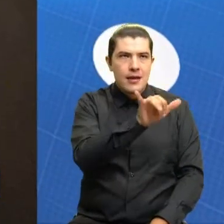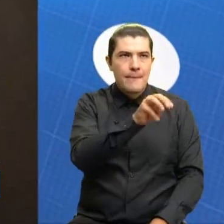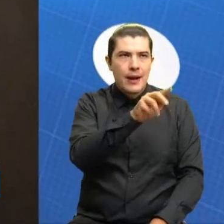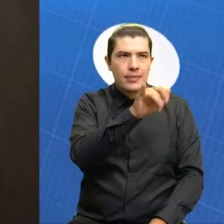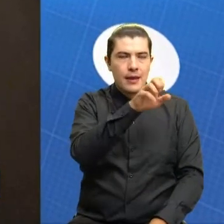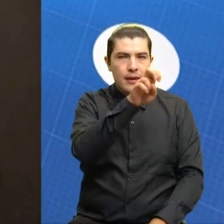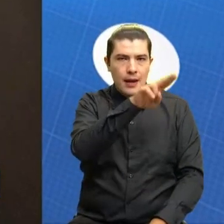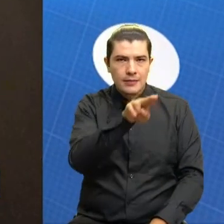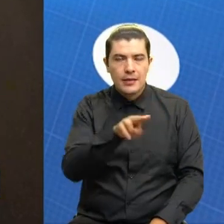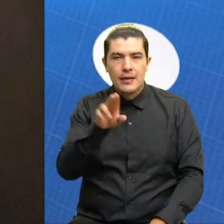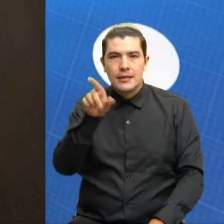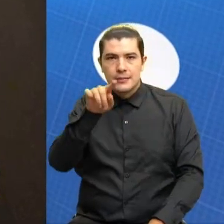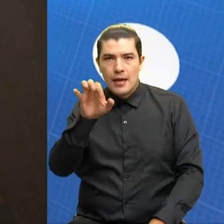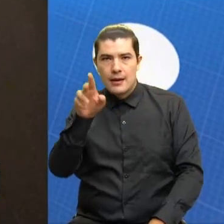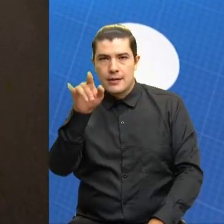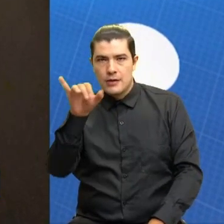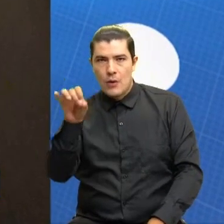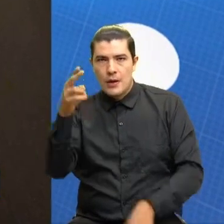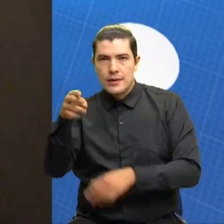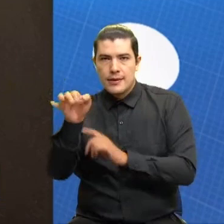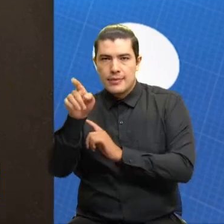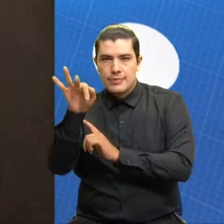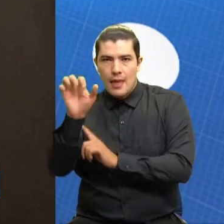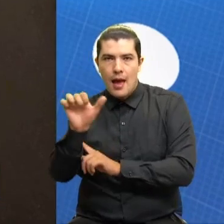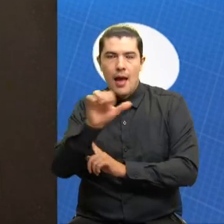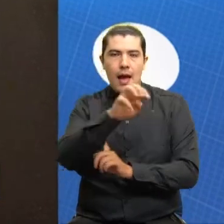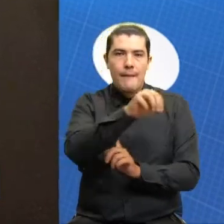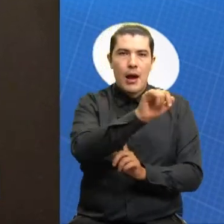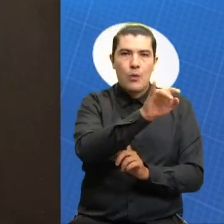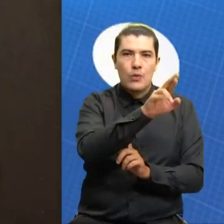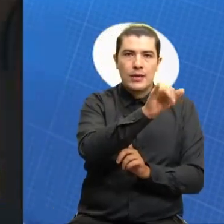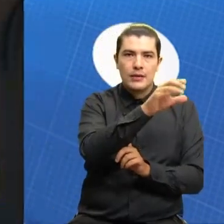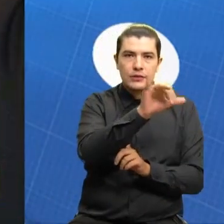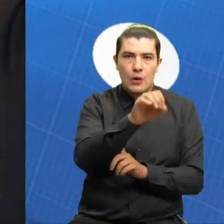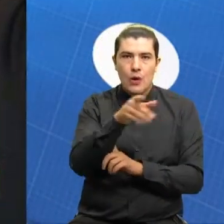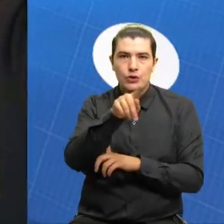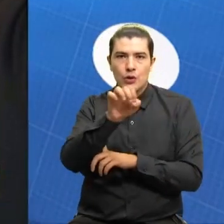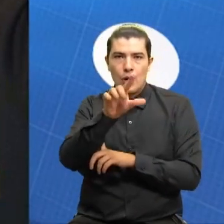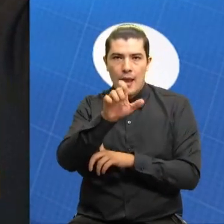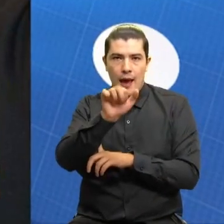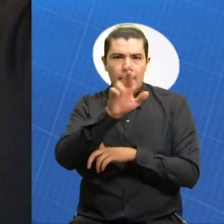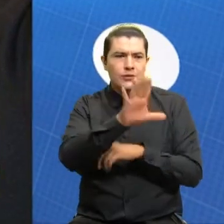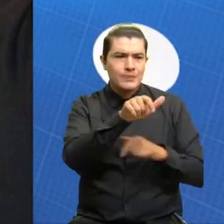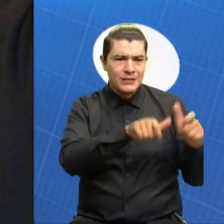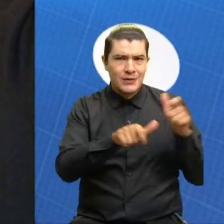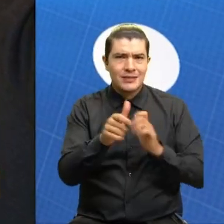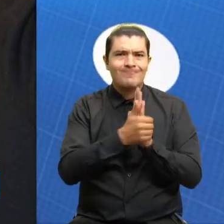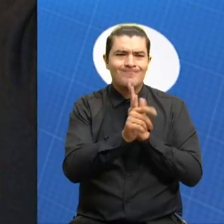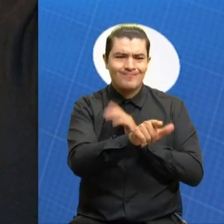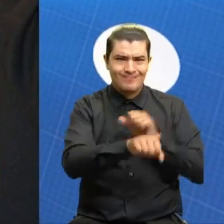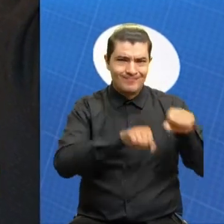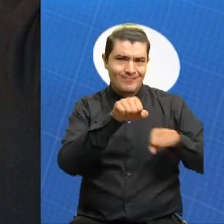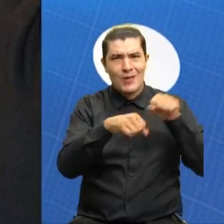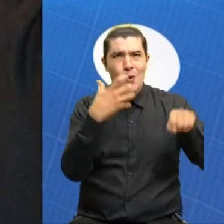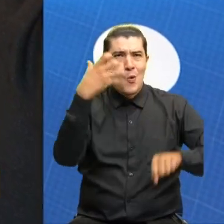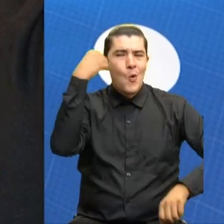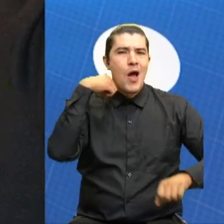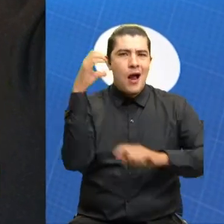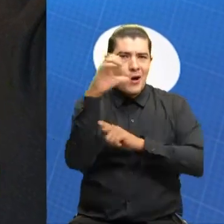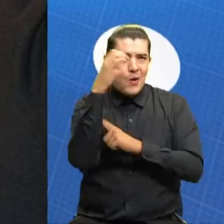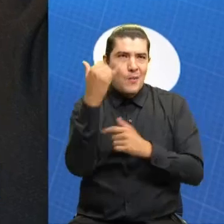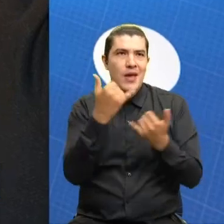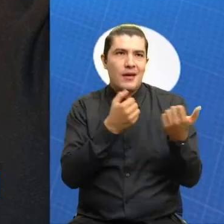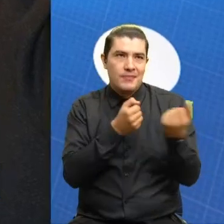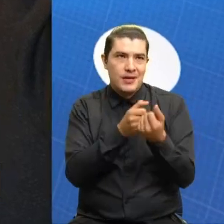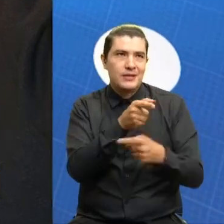Higuita, Mauricio Soler, a todos ellos a quienes vemos, a quienes han sido también glorias del ciclismo de nuestro país,